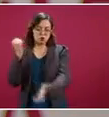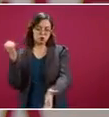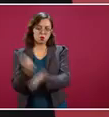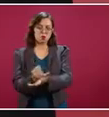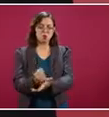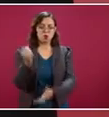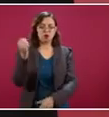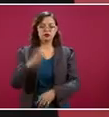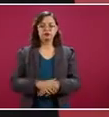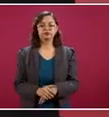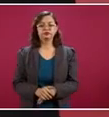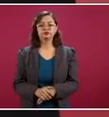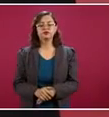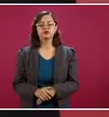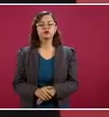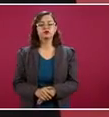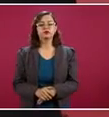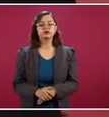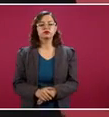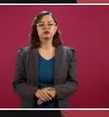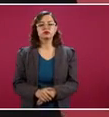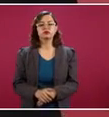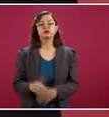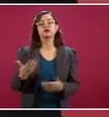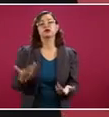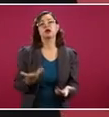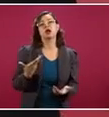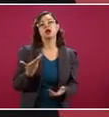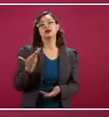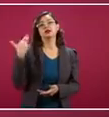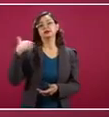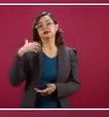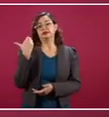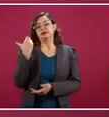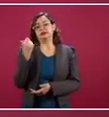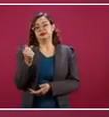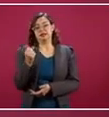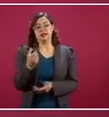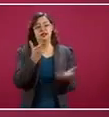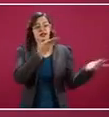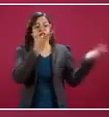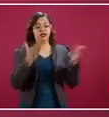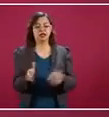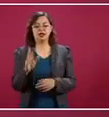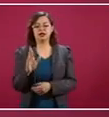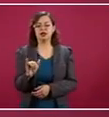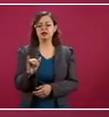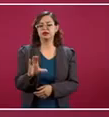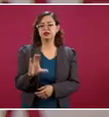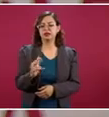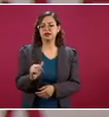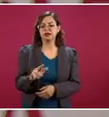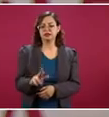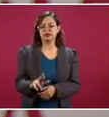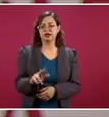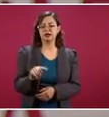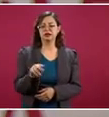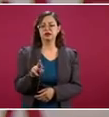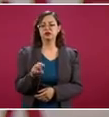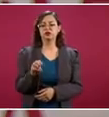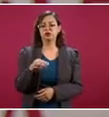correspondiente. El señor presidente de la República recibió en septiembre a Richard Trumka, quizá el